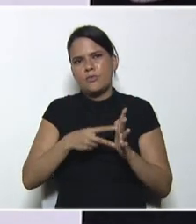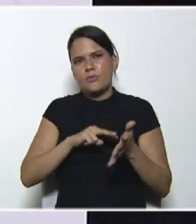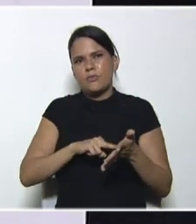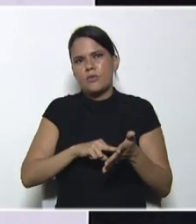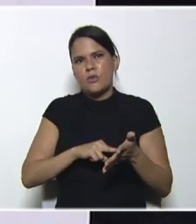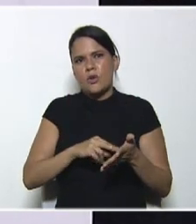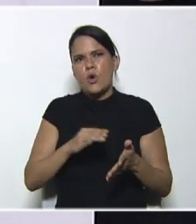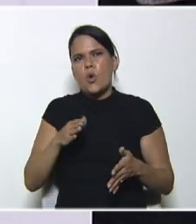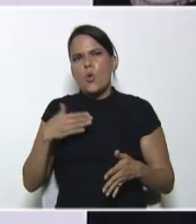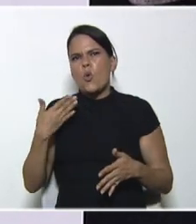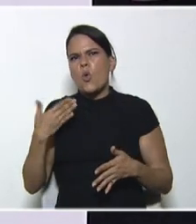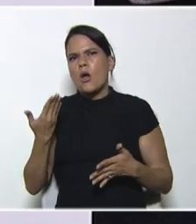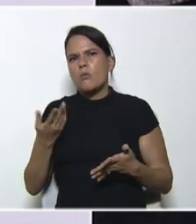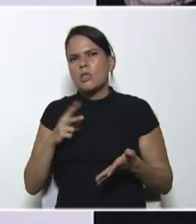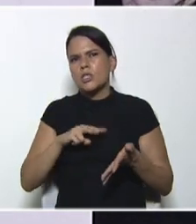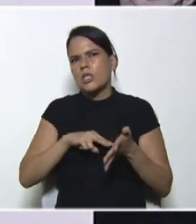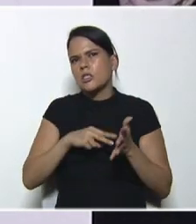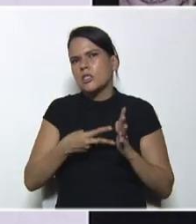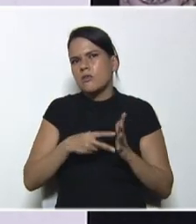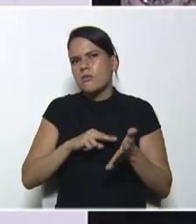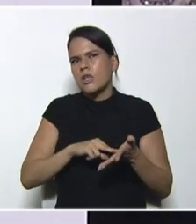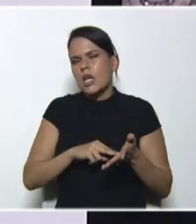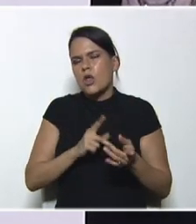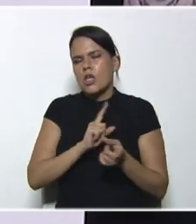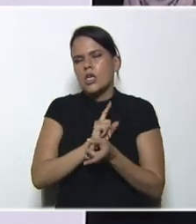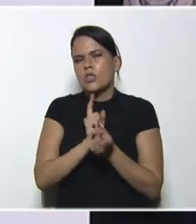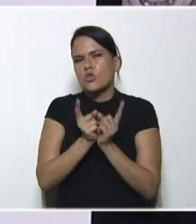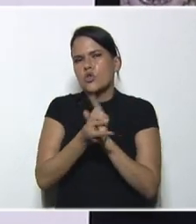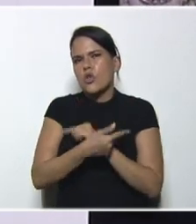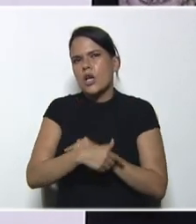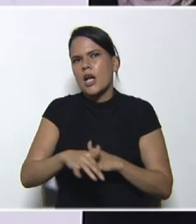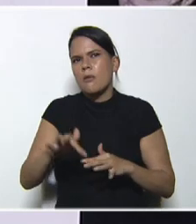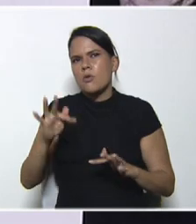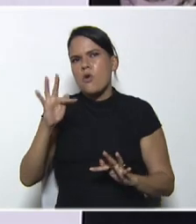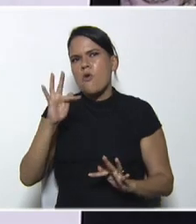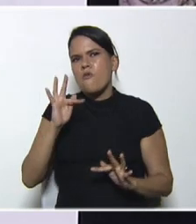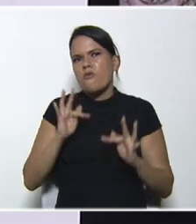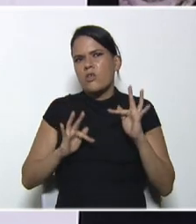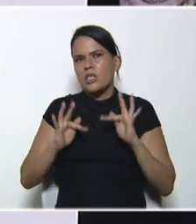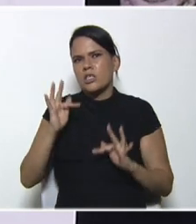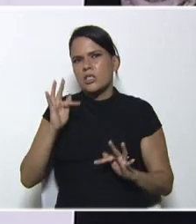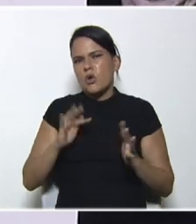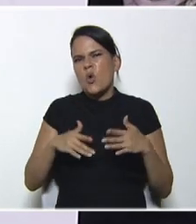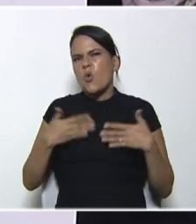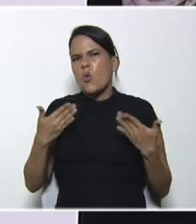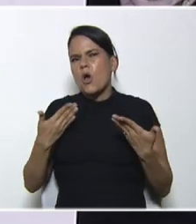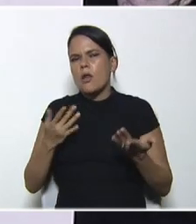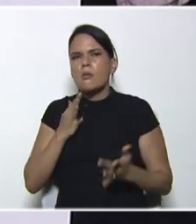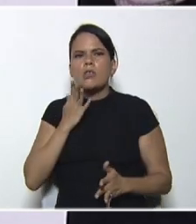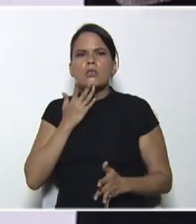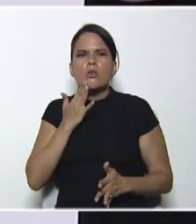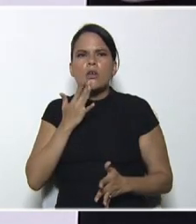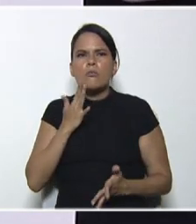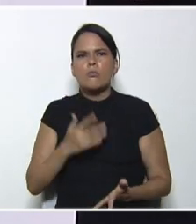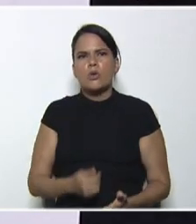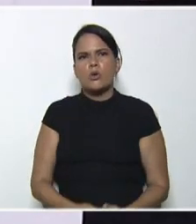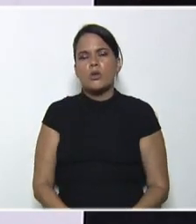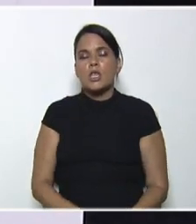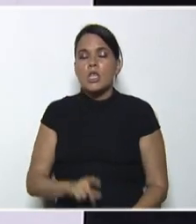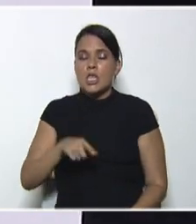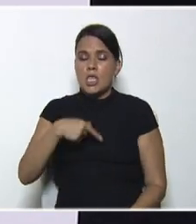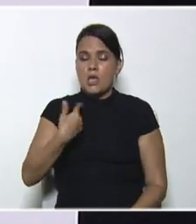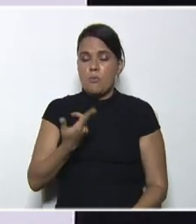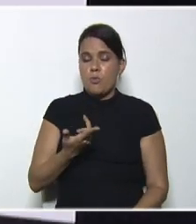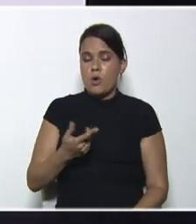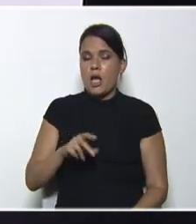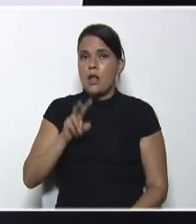estableciendo cuál va a ser el concepto de esos cambios físicos, cuáles van a ser los ejemplos. Luego vamos con